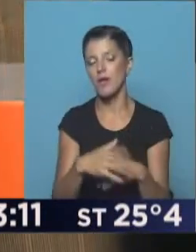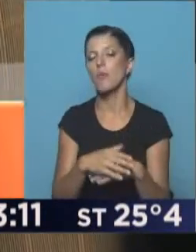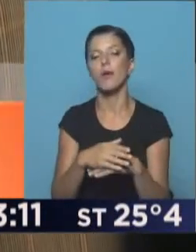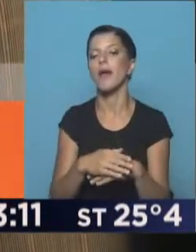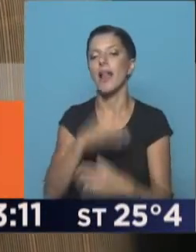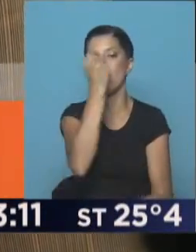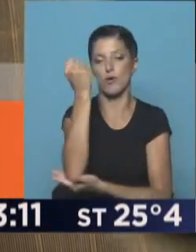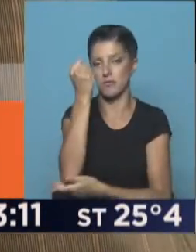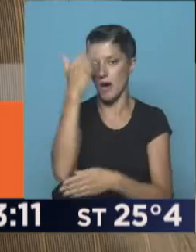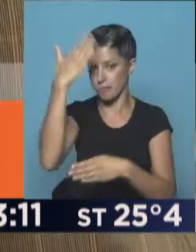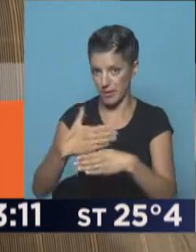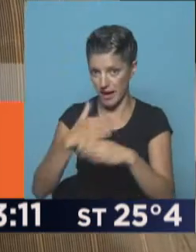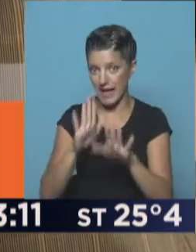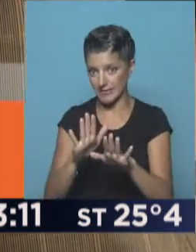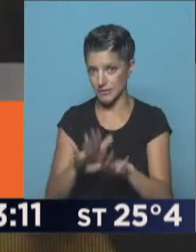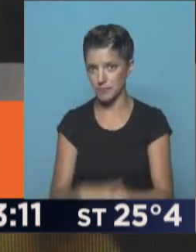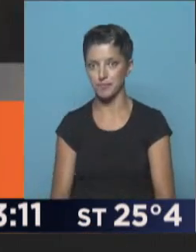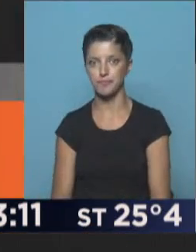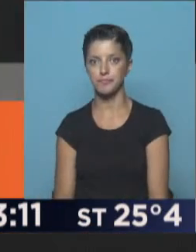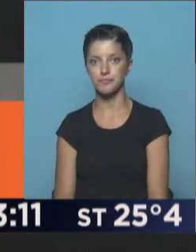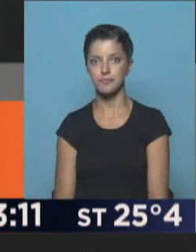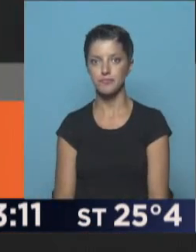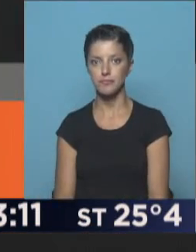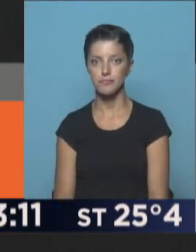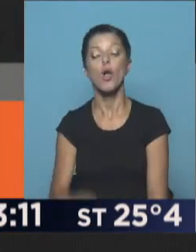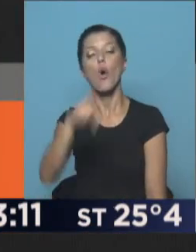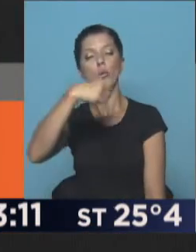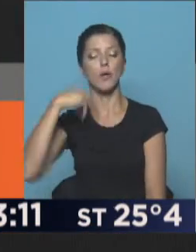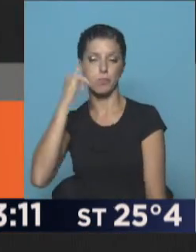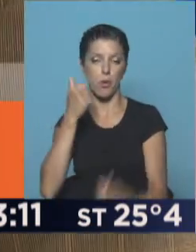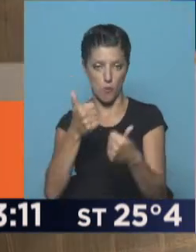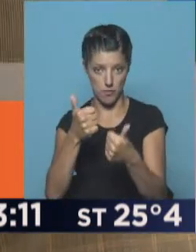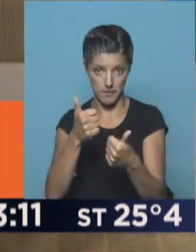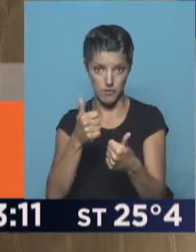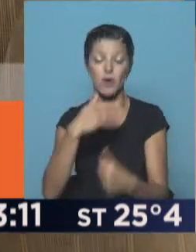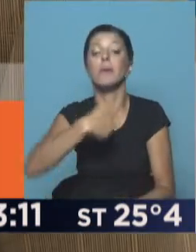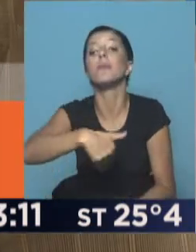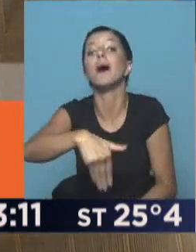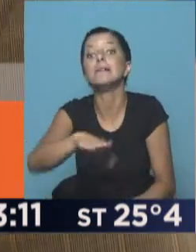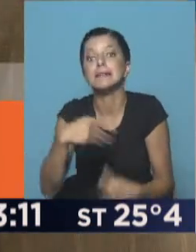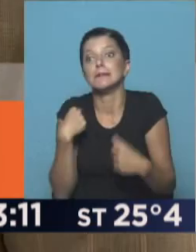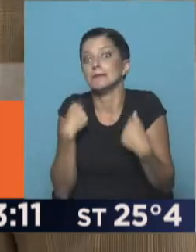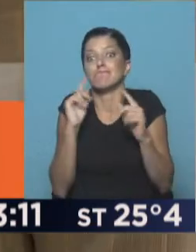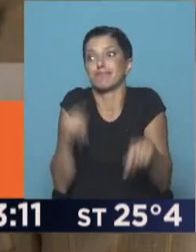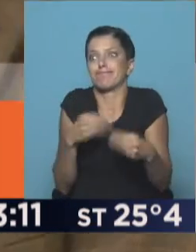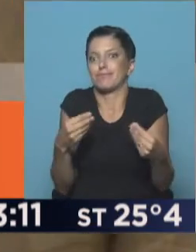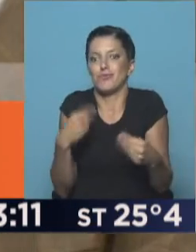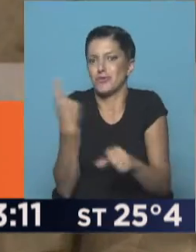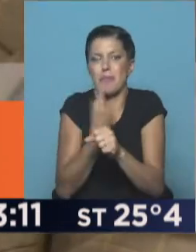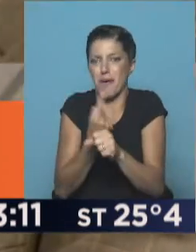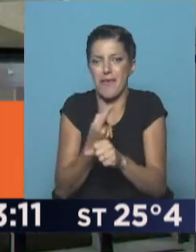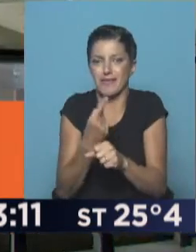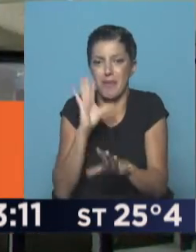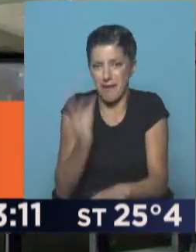economía tanto como ha dicho que va a hacer. Como ustedes bien decían, lo que realmente va a hacer es difícil de predecir. Pero...